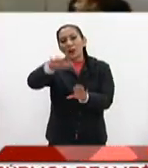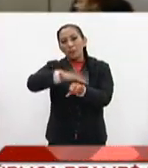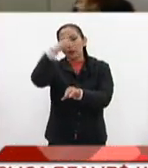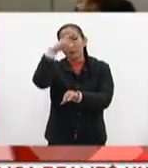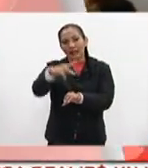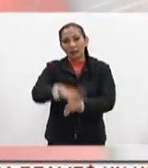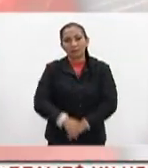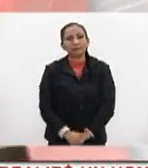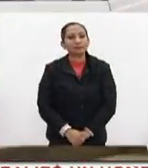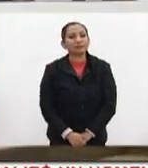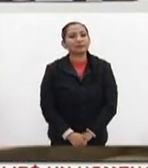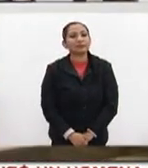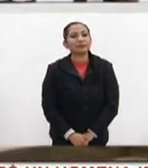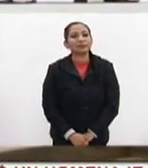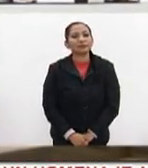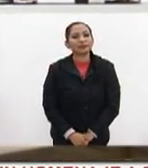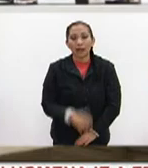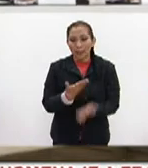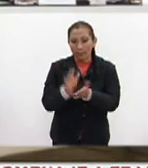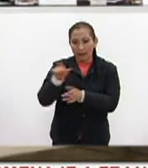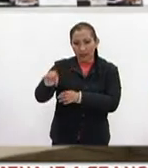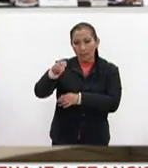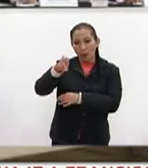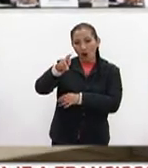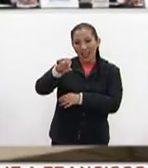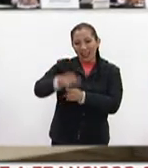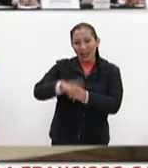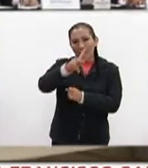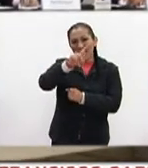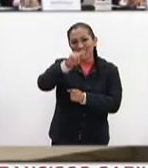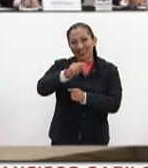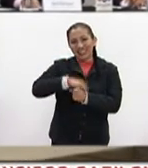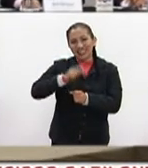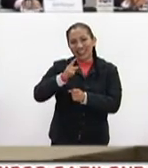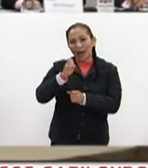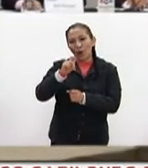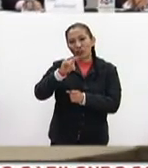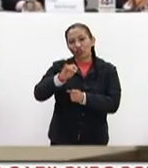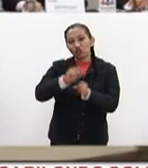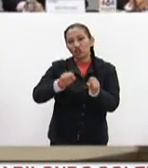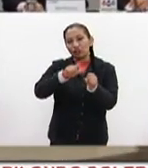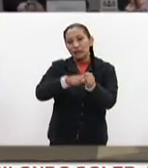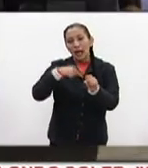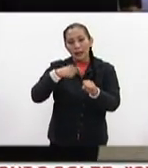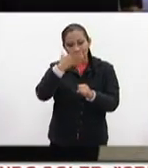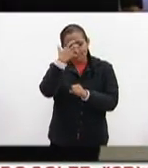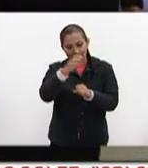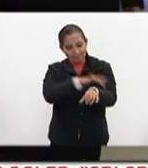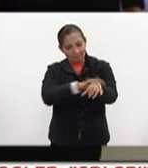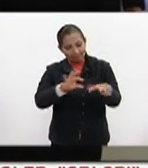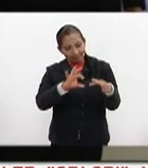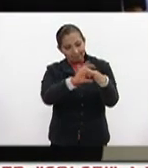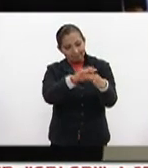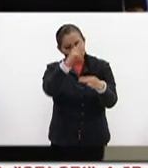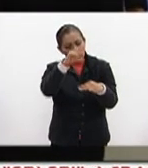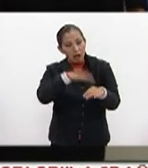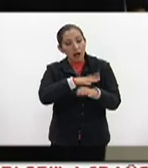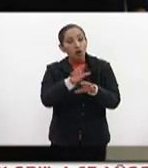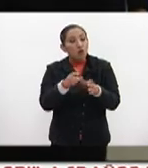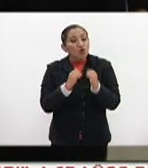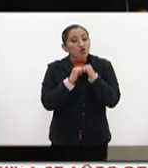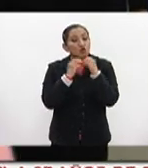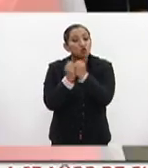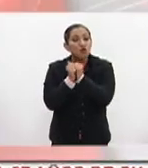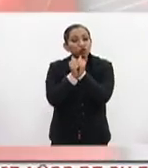México. Por su parte, Morena, el Partido del Trabajo y Encuentro Social hicieron formal alianza Juntos Haremos